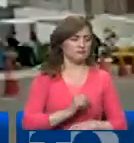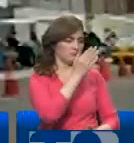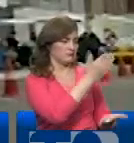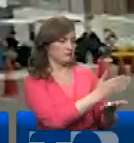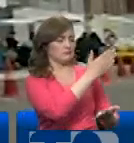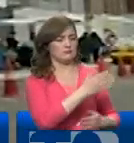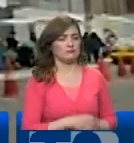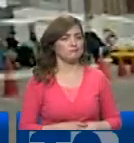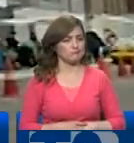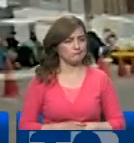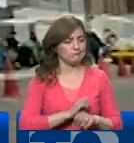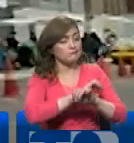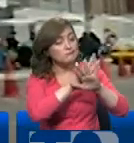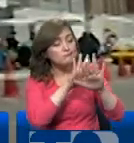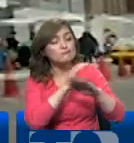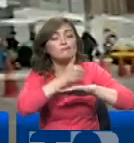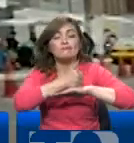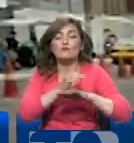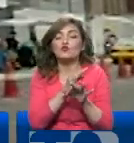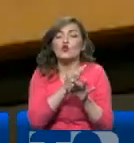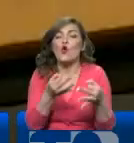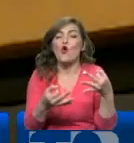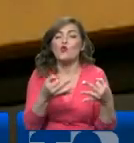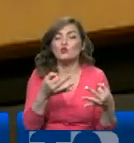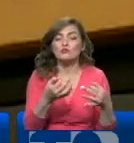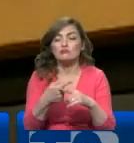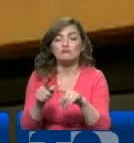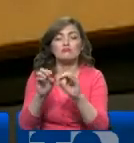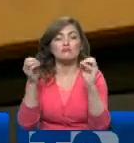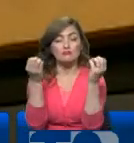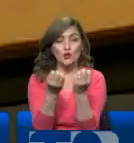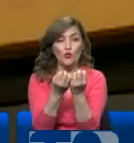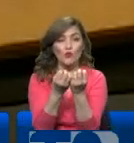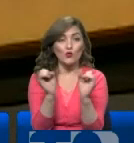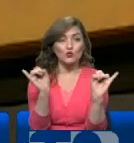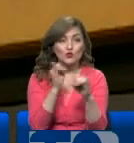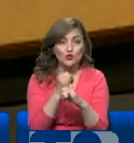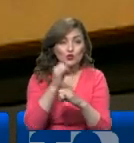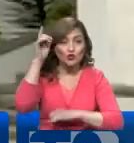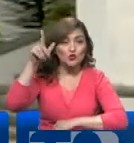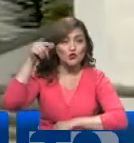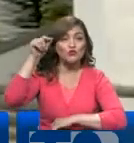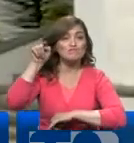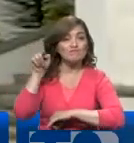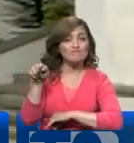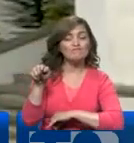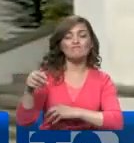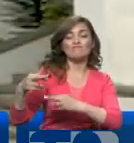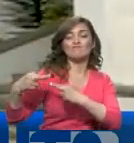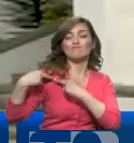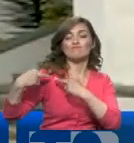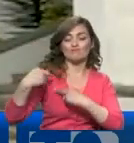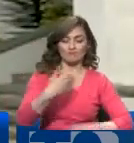y establecer claramente que la función judicial ante otros organismos institucionales del Estado la debe ejercer